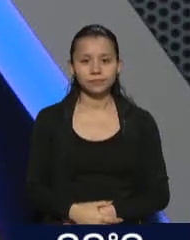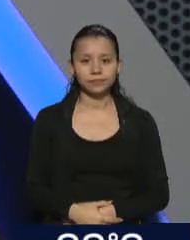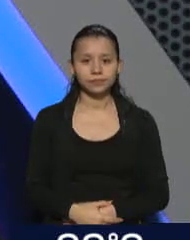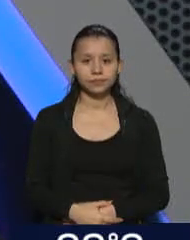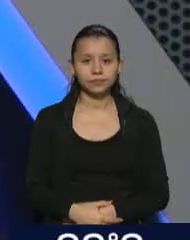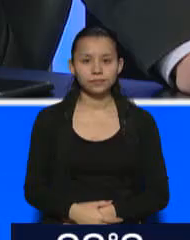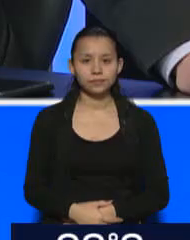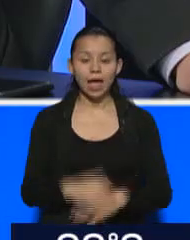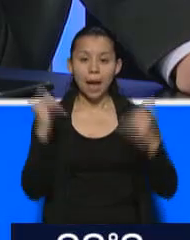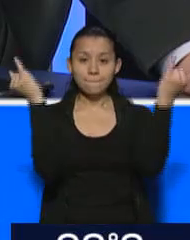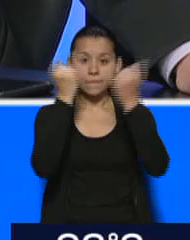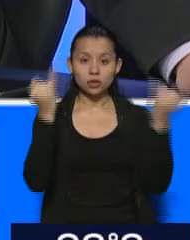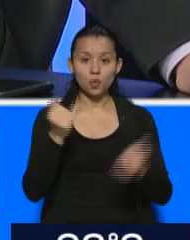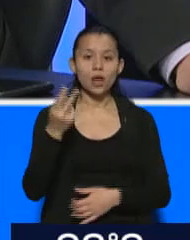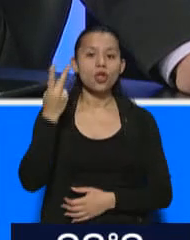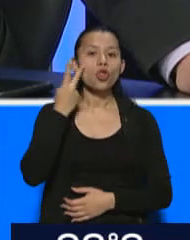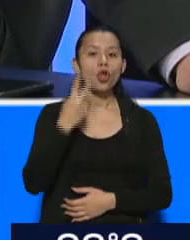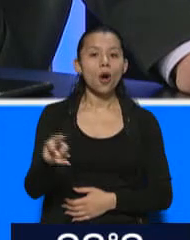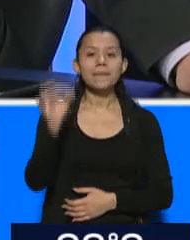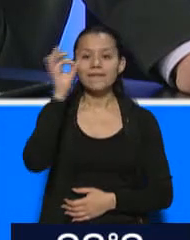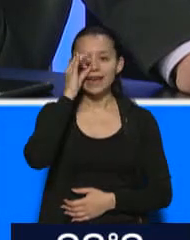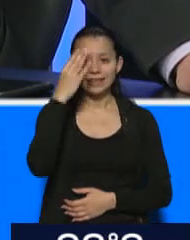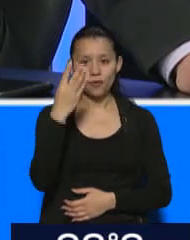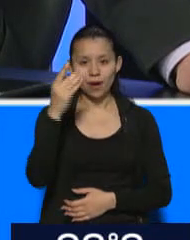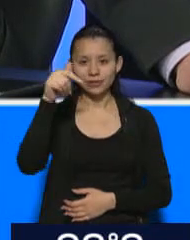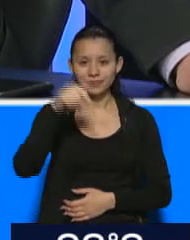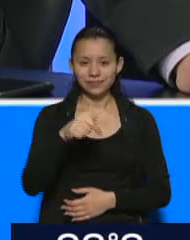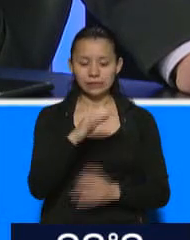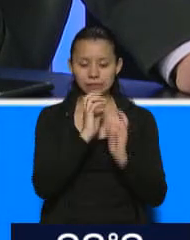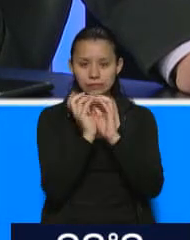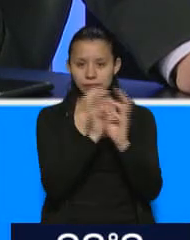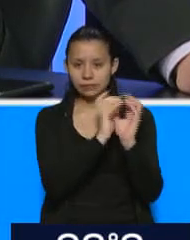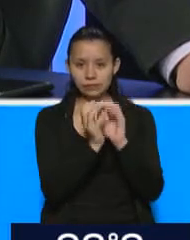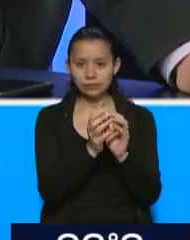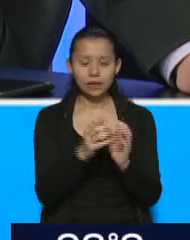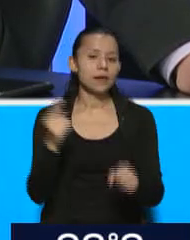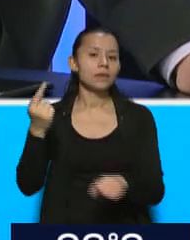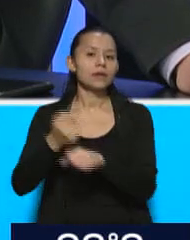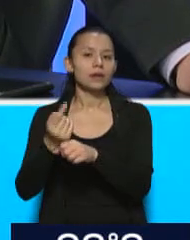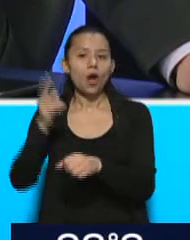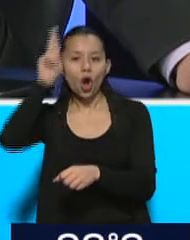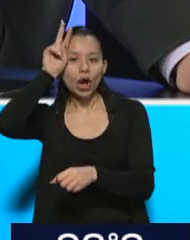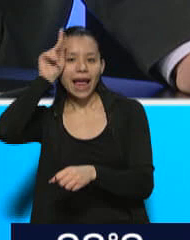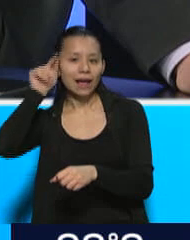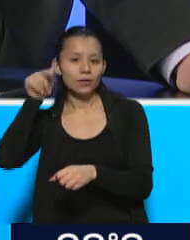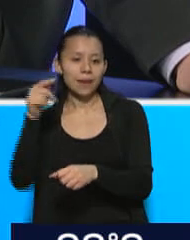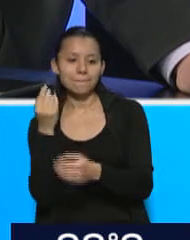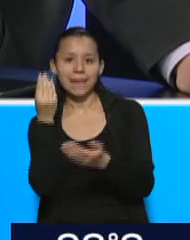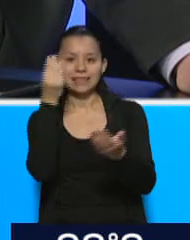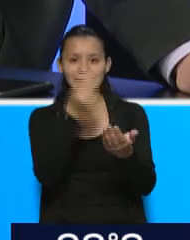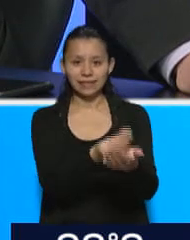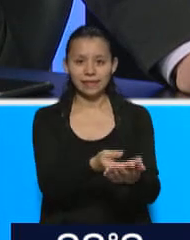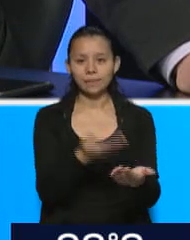al presupuesto 2024, el primero de la gestión de Alfredo Cornejo. Le alcanzan los números